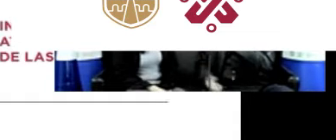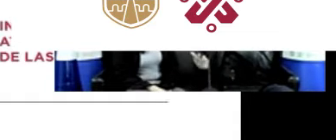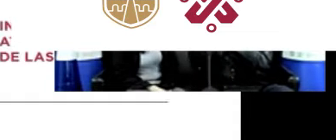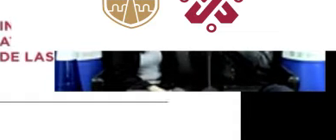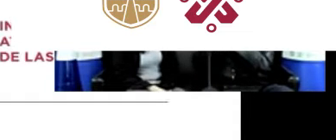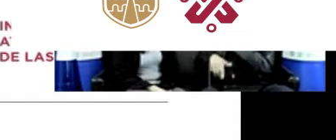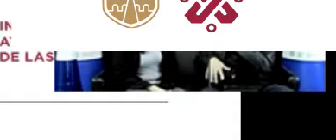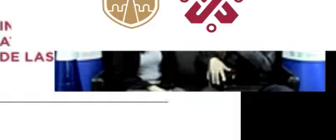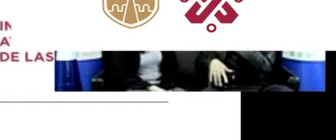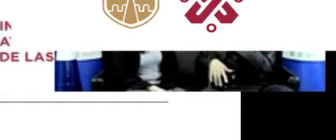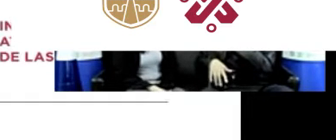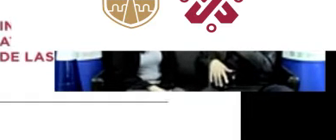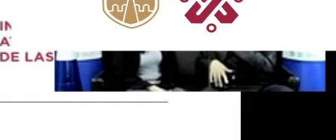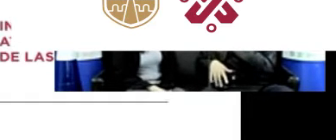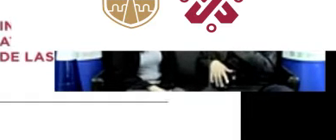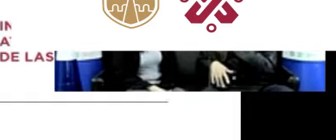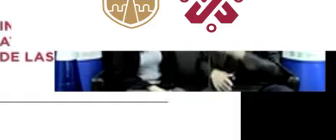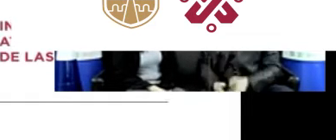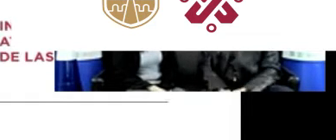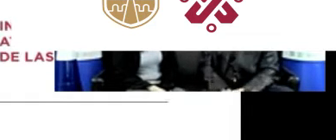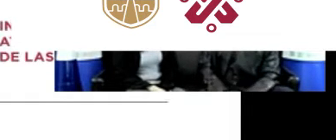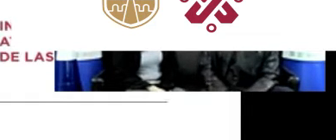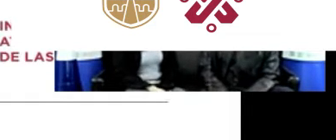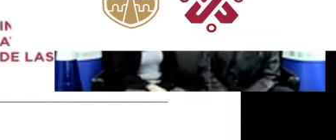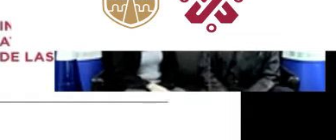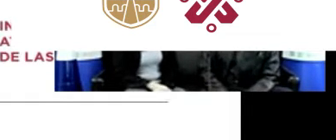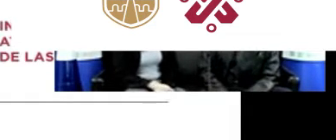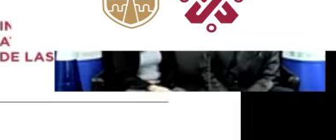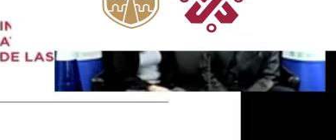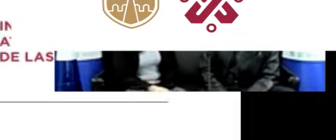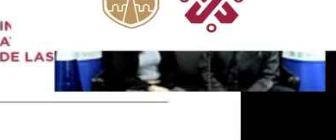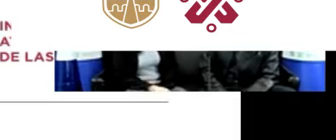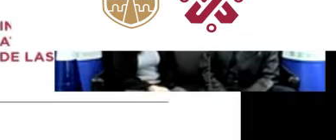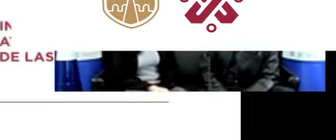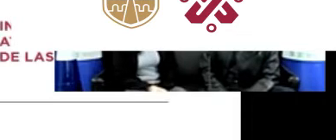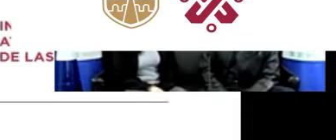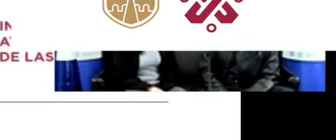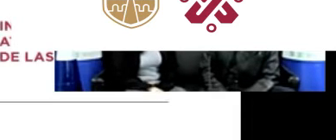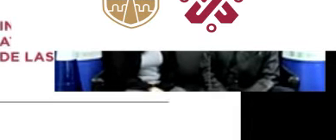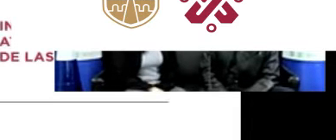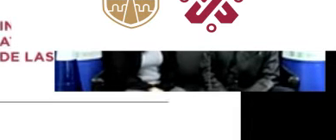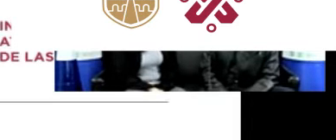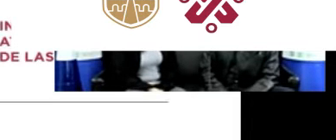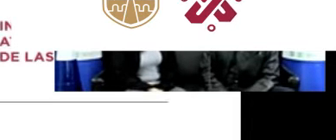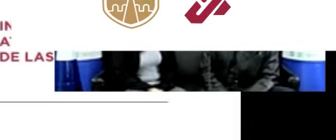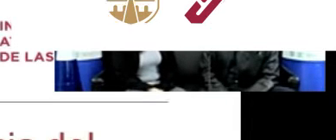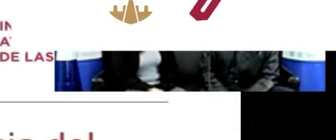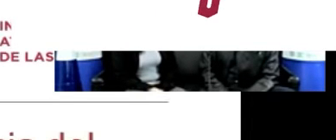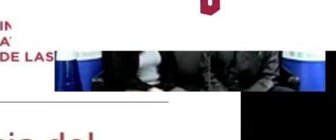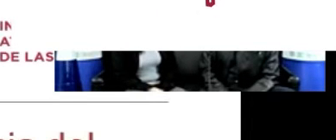cambio o un apego al tratamiento. Claro, y que de eso se trata. Si pasamos a la siguiente, por favor,